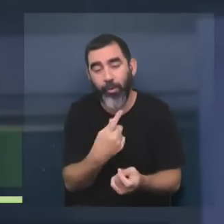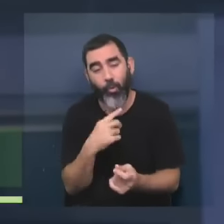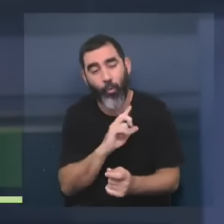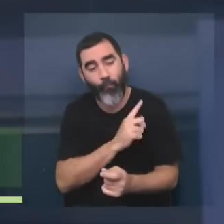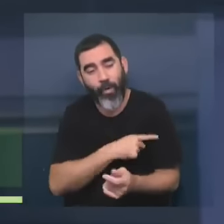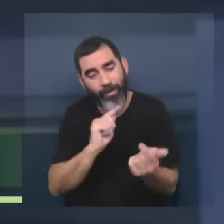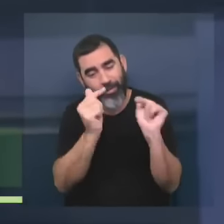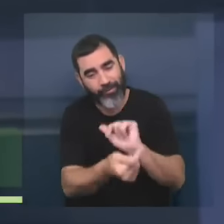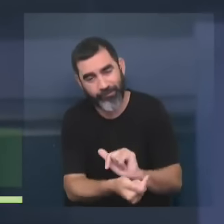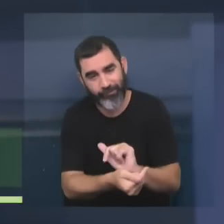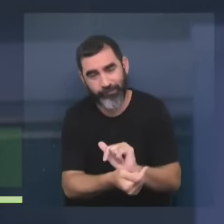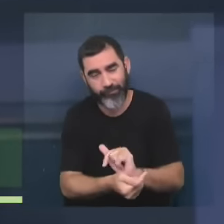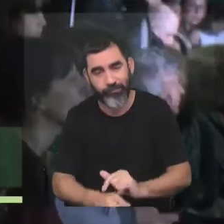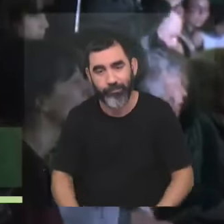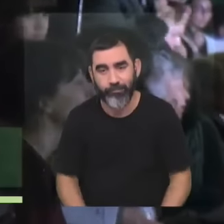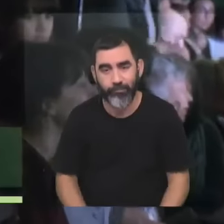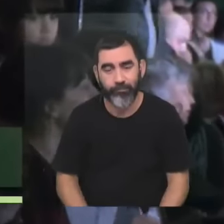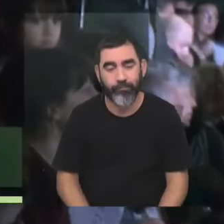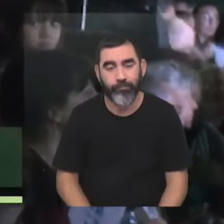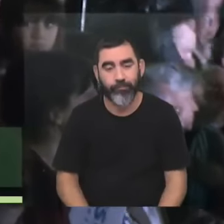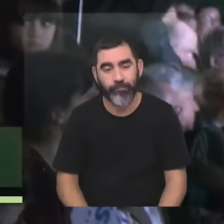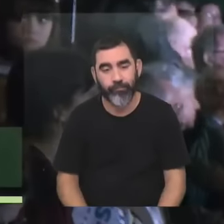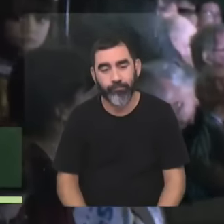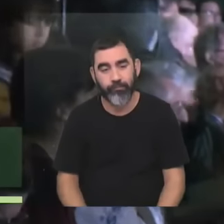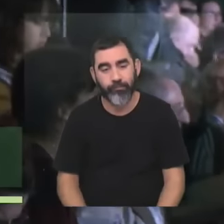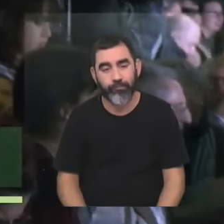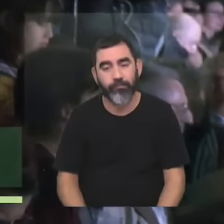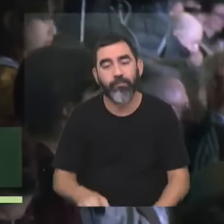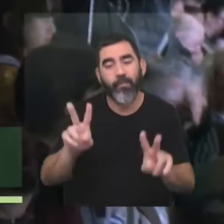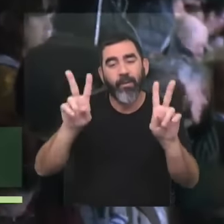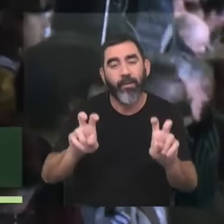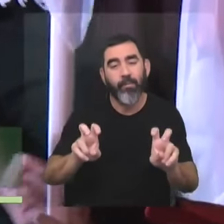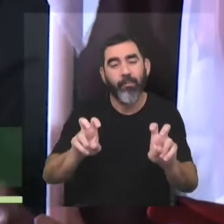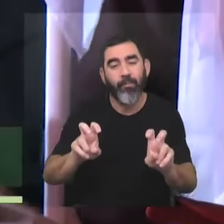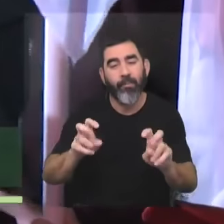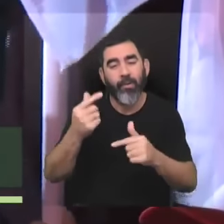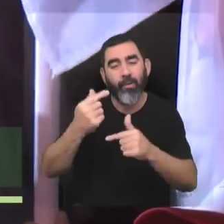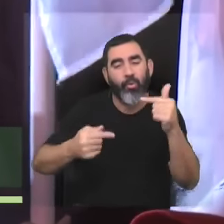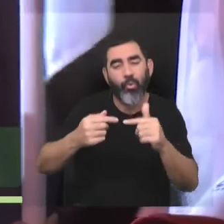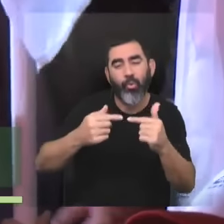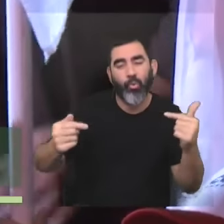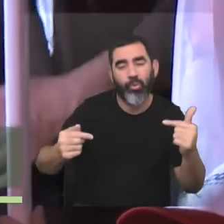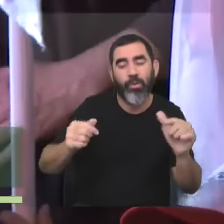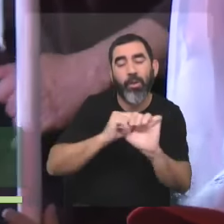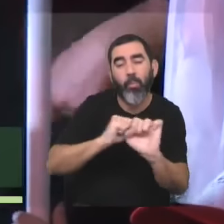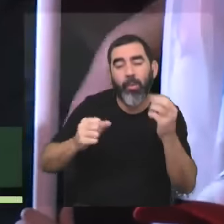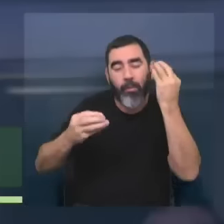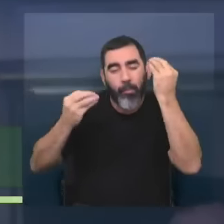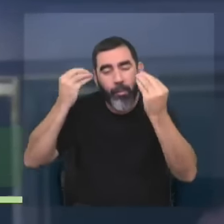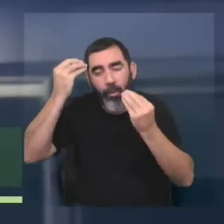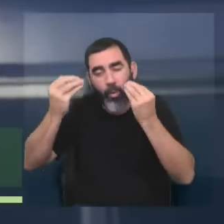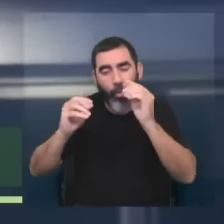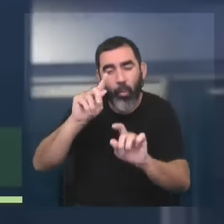Los Fuertes y no voy a esquivar el tema de los pronósticos Qué puede tener preocupada